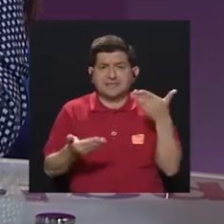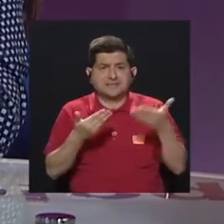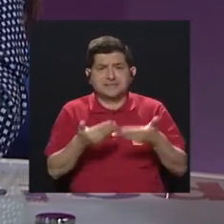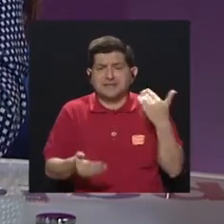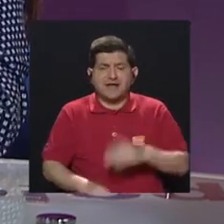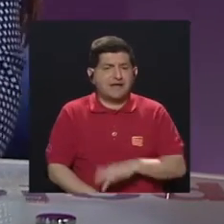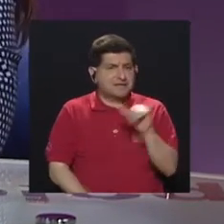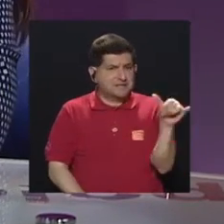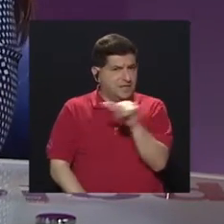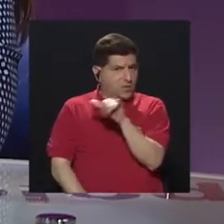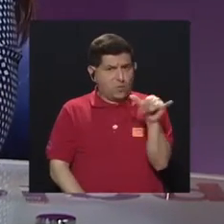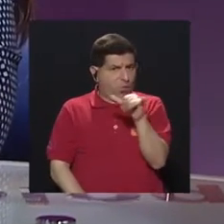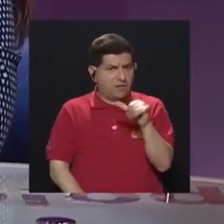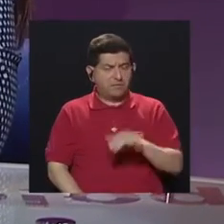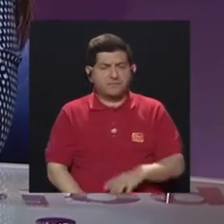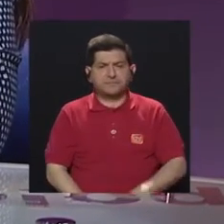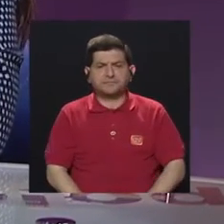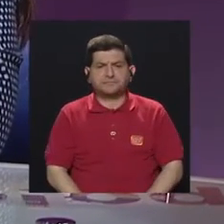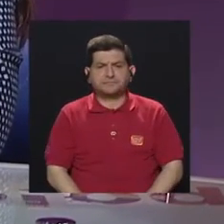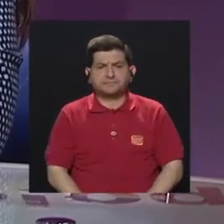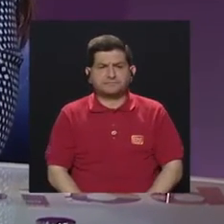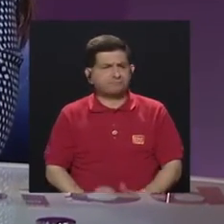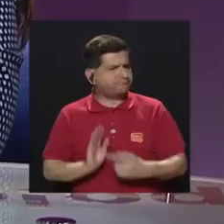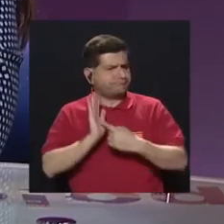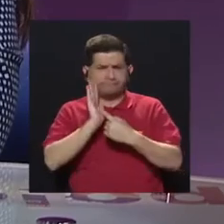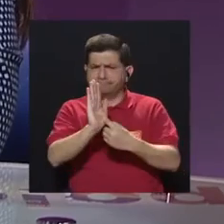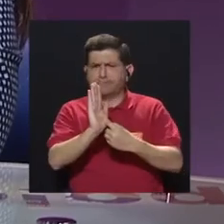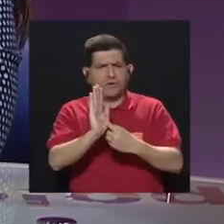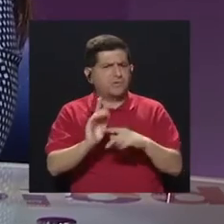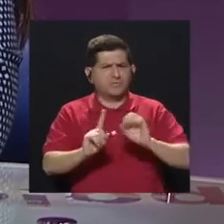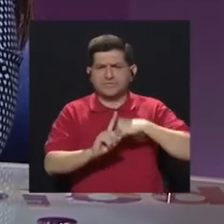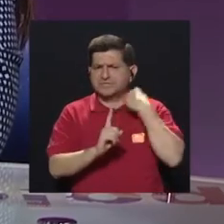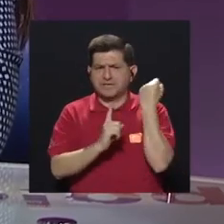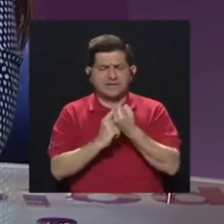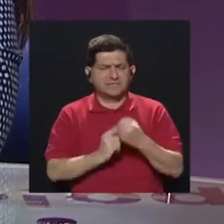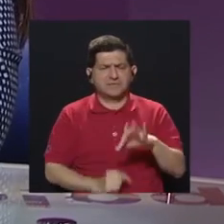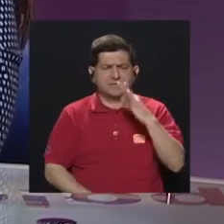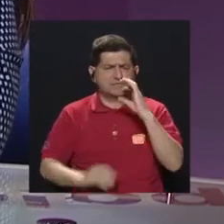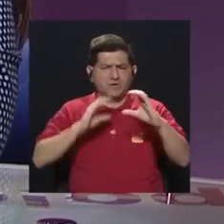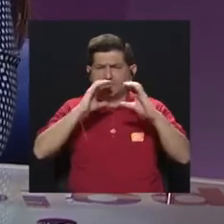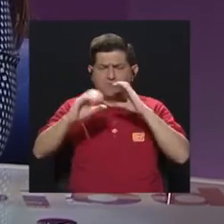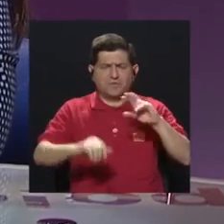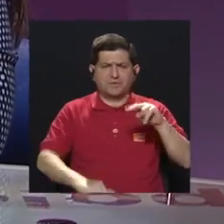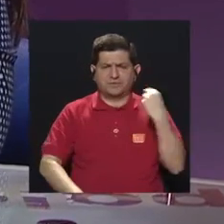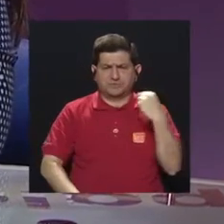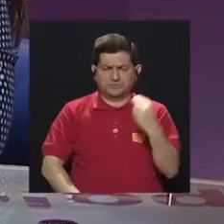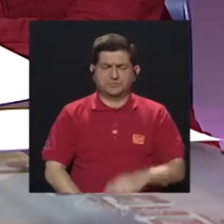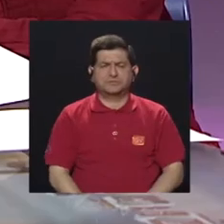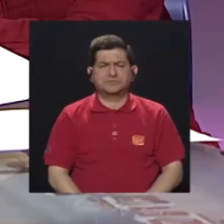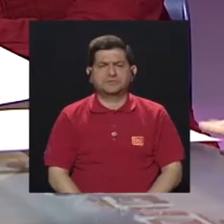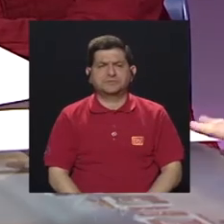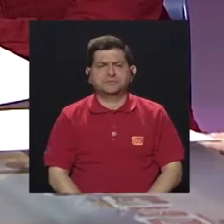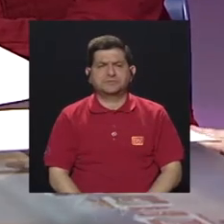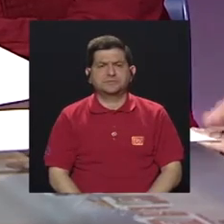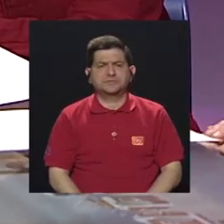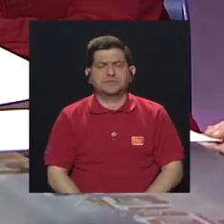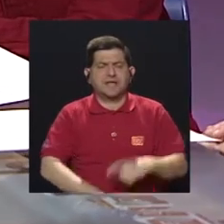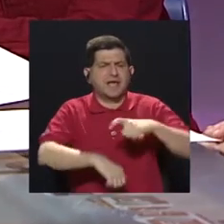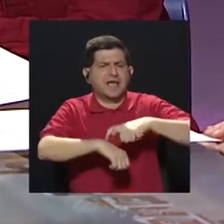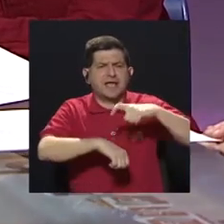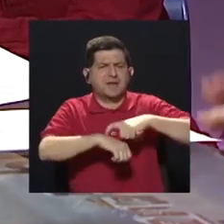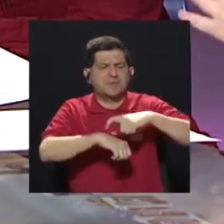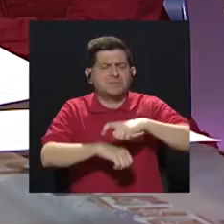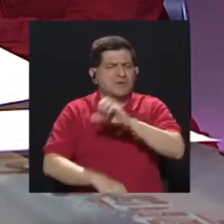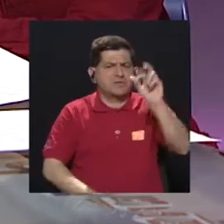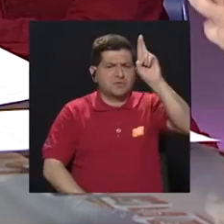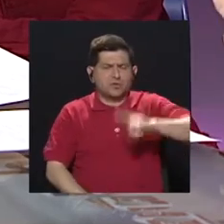igual y eso no lo refleja los medios noticiosos firma en qué momento se inserta costa